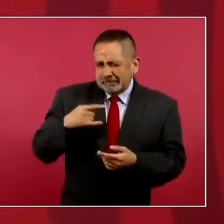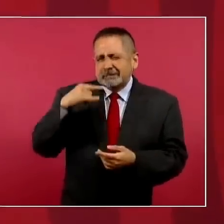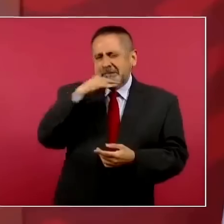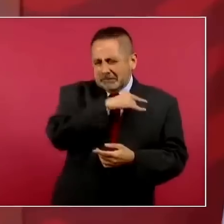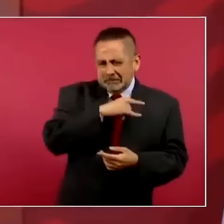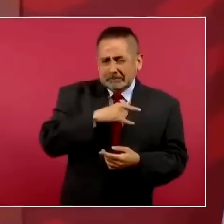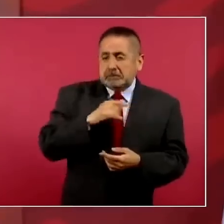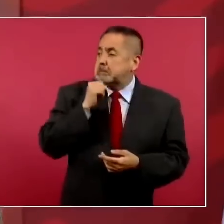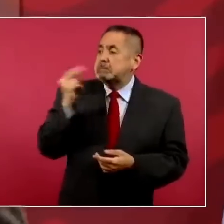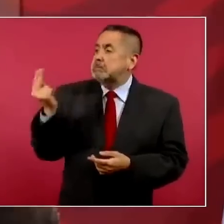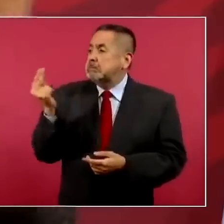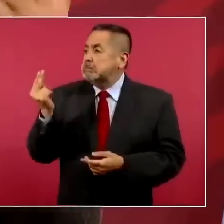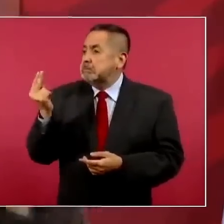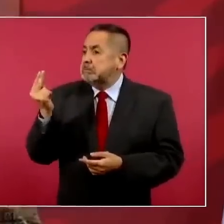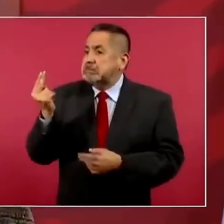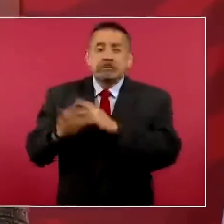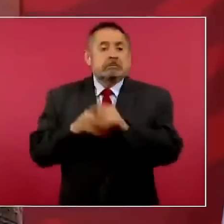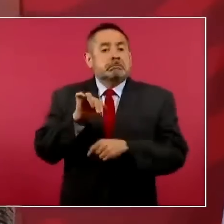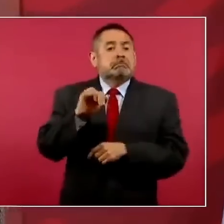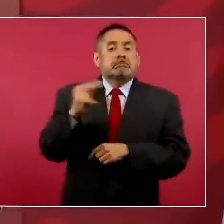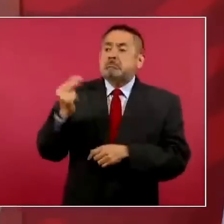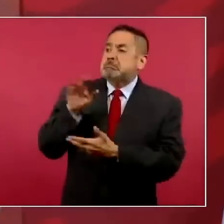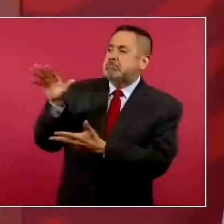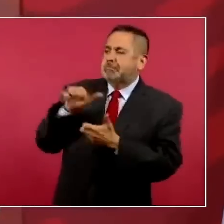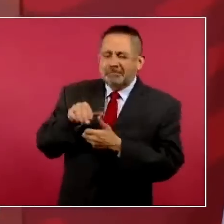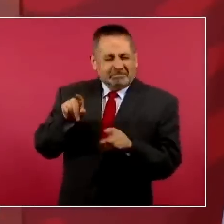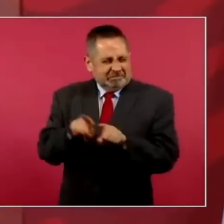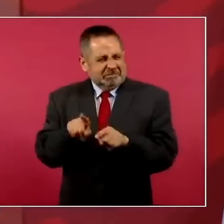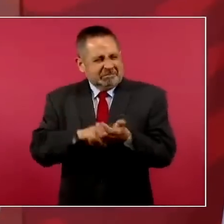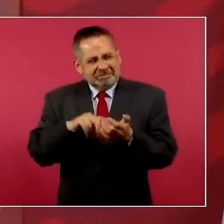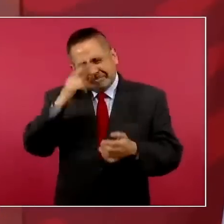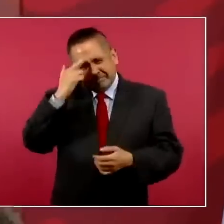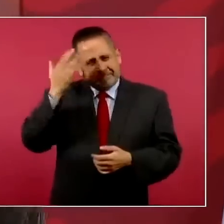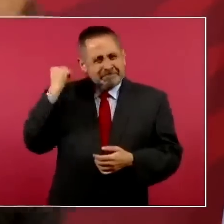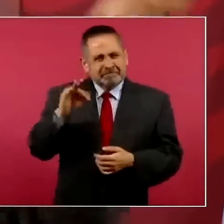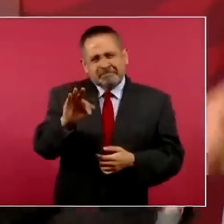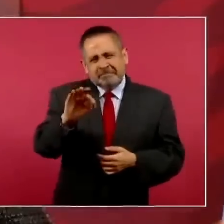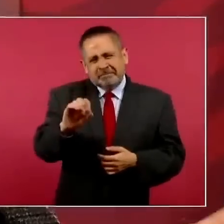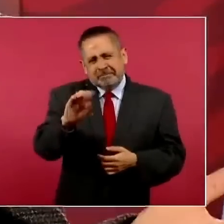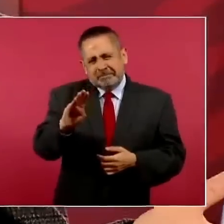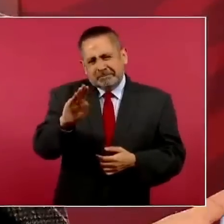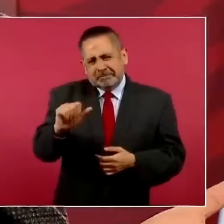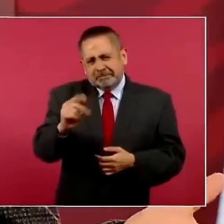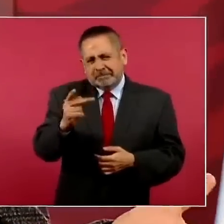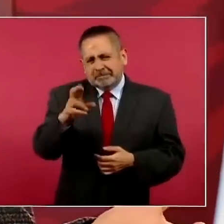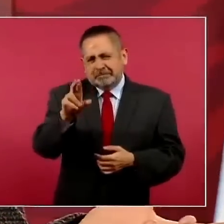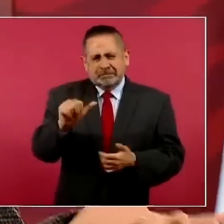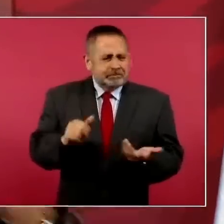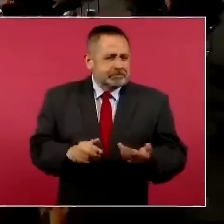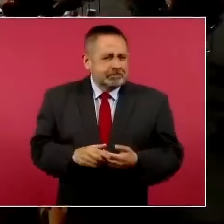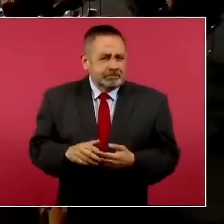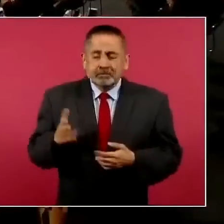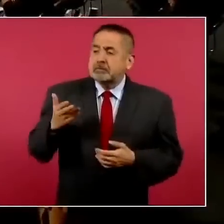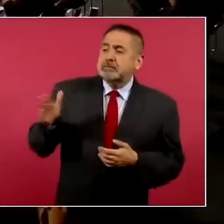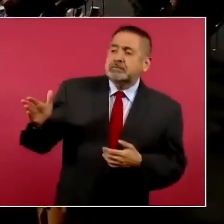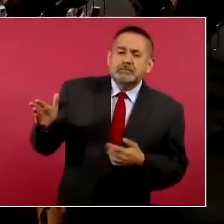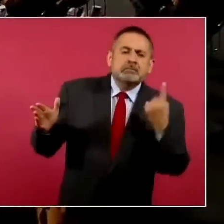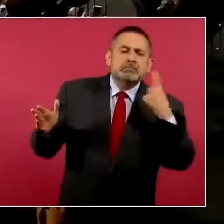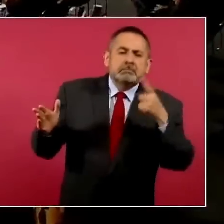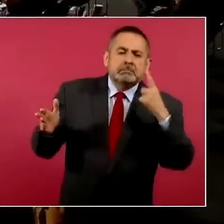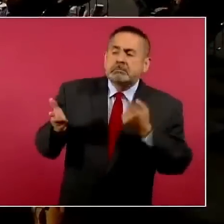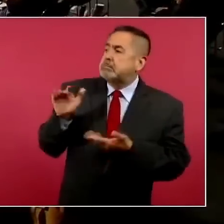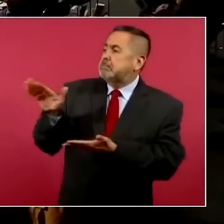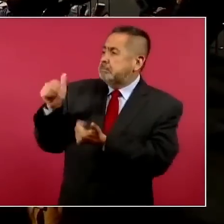beneficiarse, como lo hicieron con el FOBAPROA. Si no se necesitaba el Estado, ¿para qué se rescató